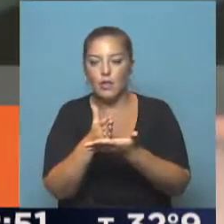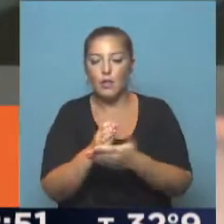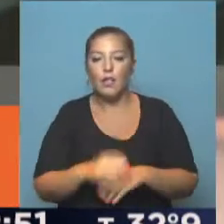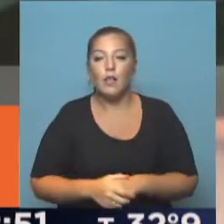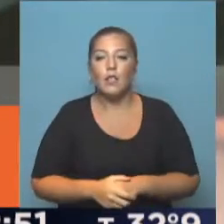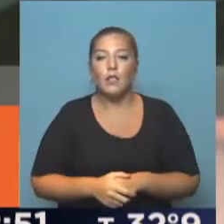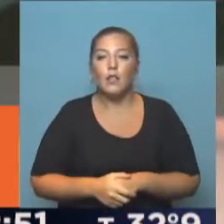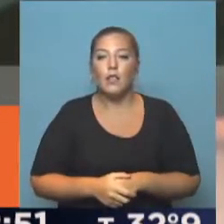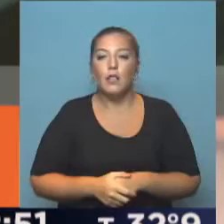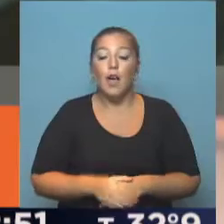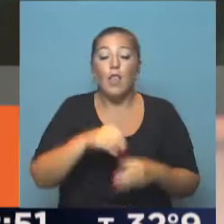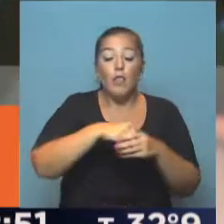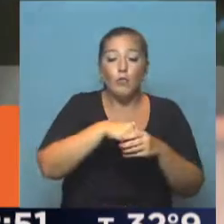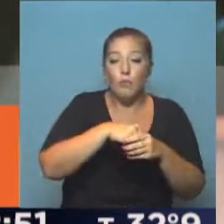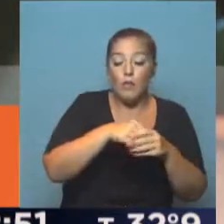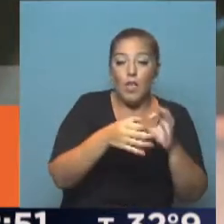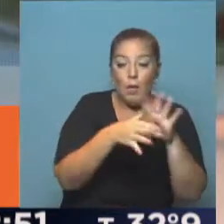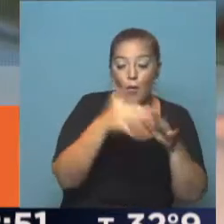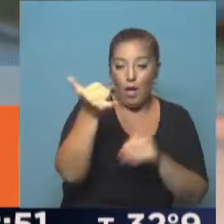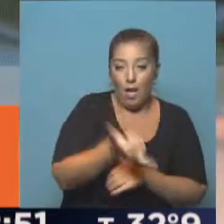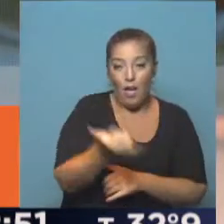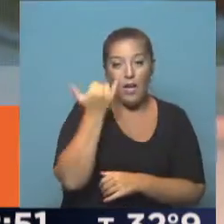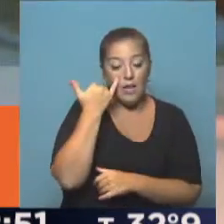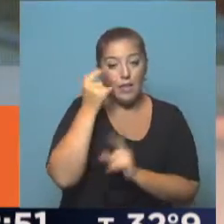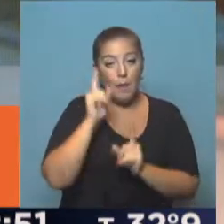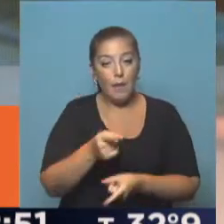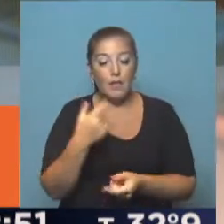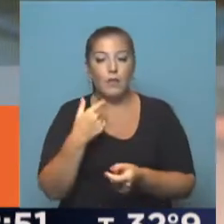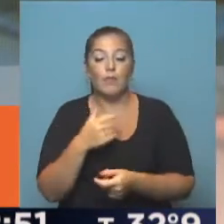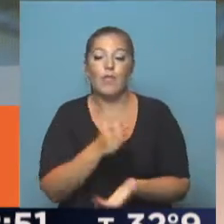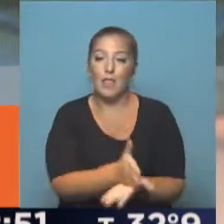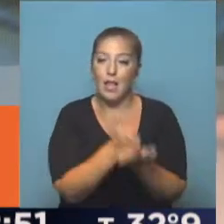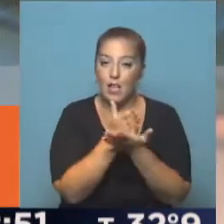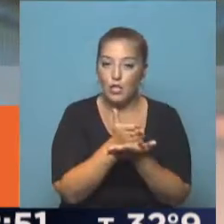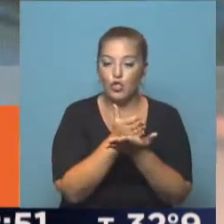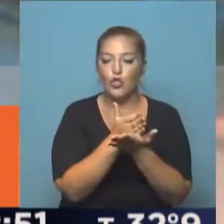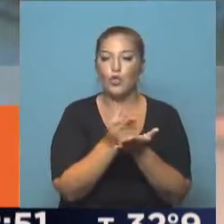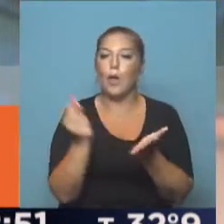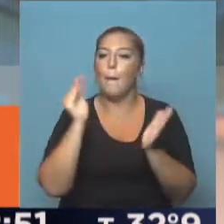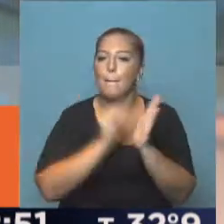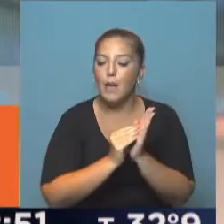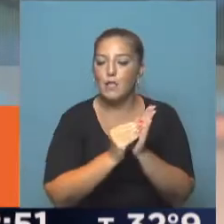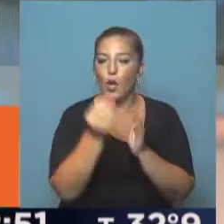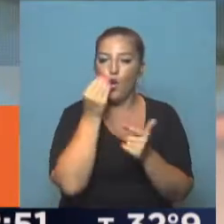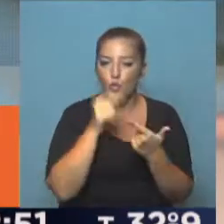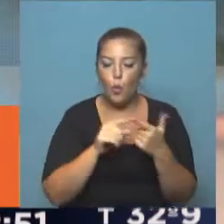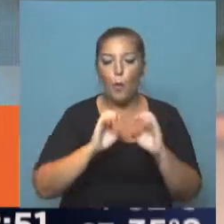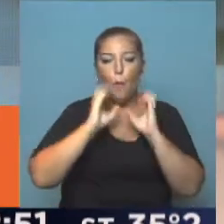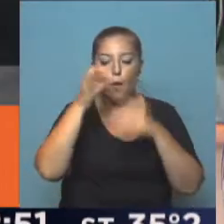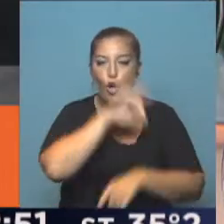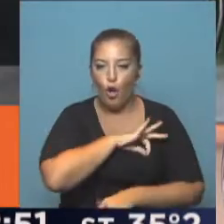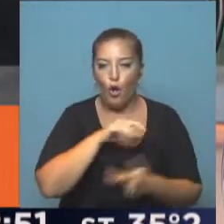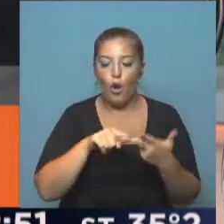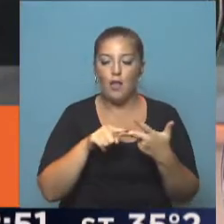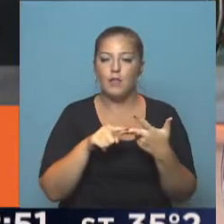tiene elementos democráticos y de hecho hubo un lenguaje de derechos, hubo una ampliación del consumo, mejoras